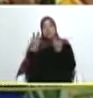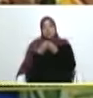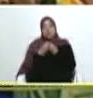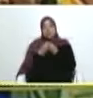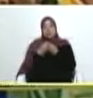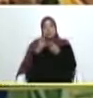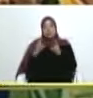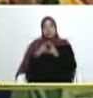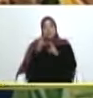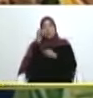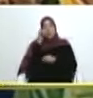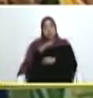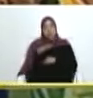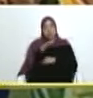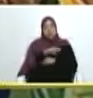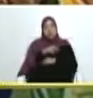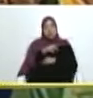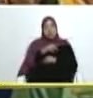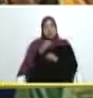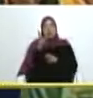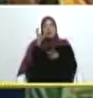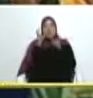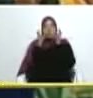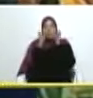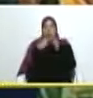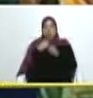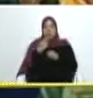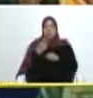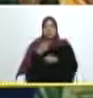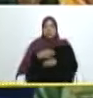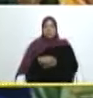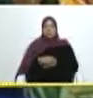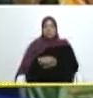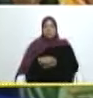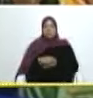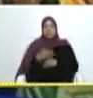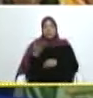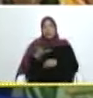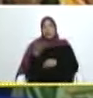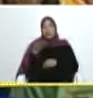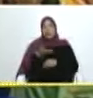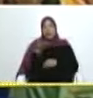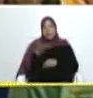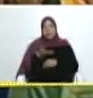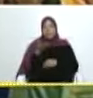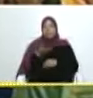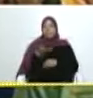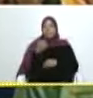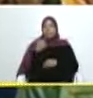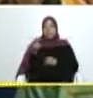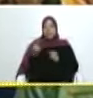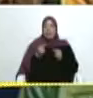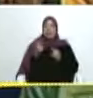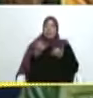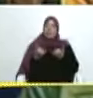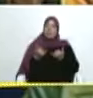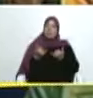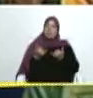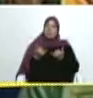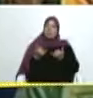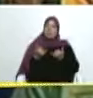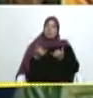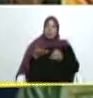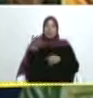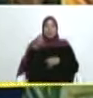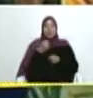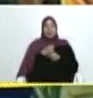con nuestro pueblo, escuchar a nuestro pueblo y obedecer a nuestro pueblo. Es súper importante este debate que se están dando, es súper importante